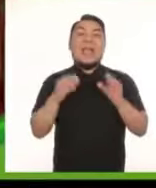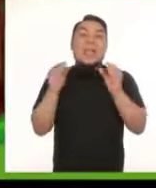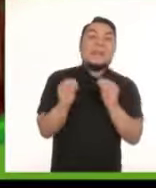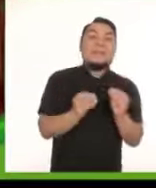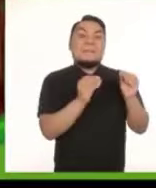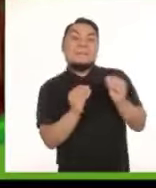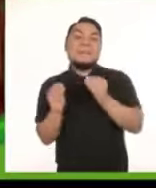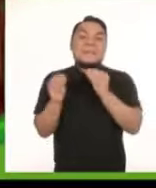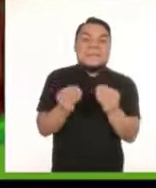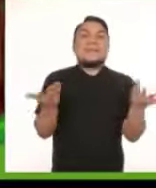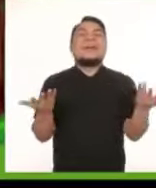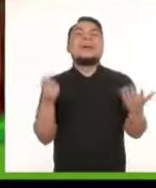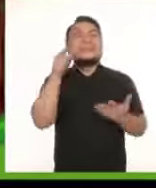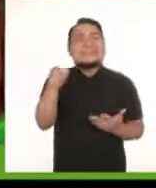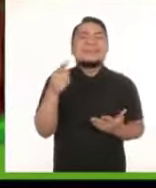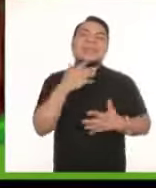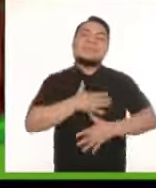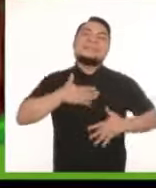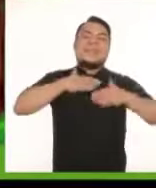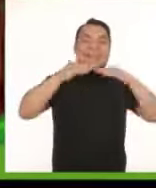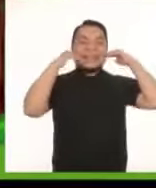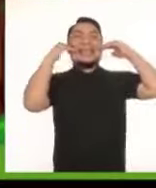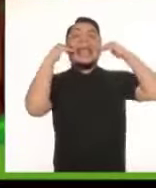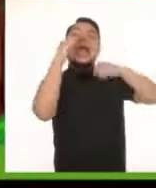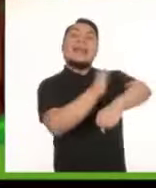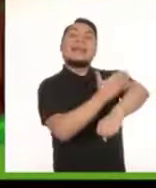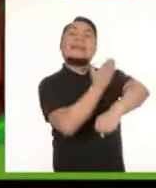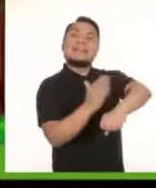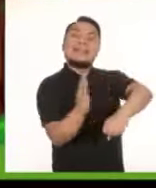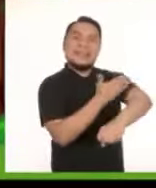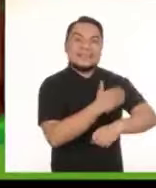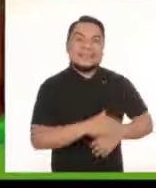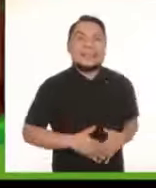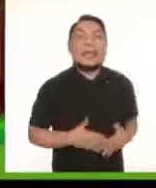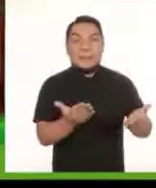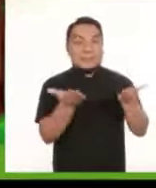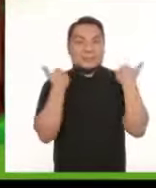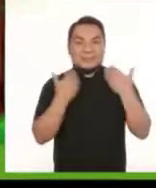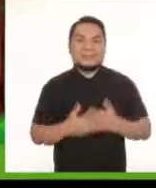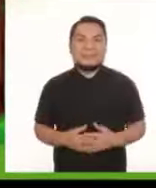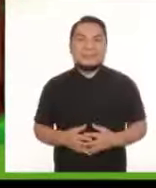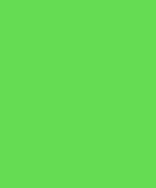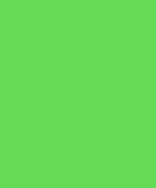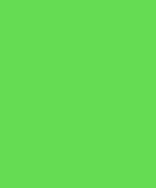movernos al ritmo de una divertida canción. ¡Vamos!